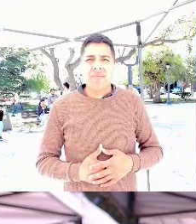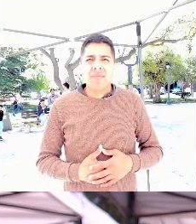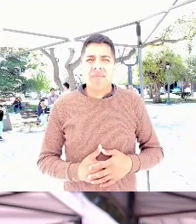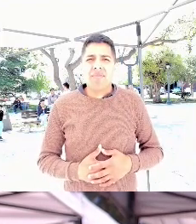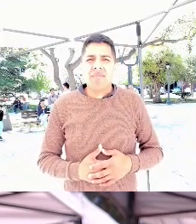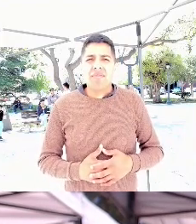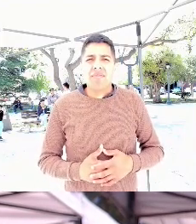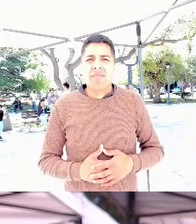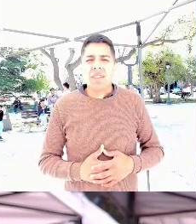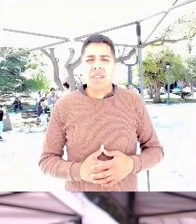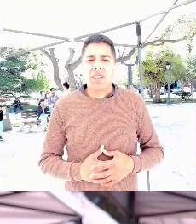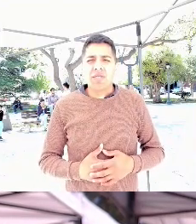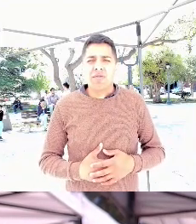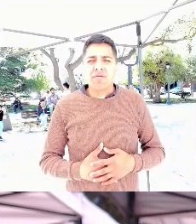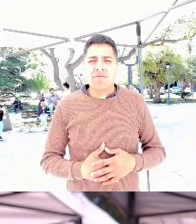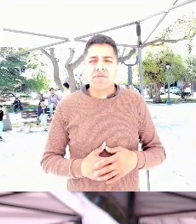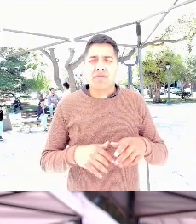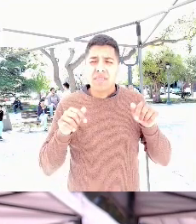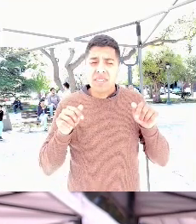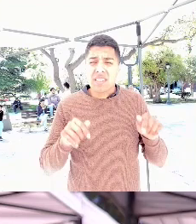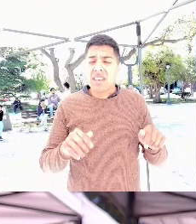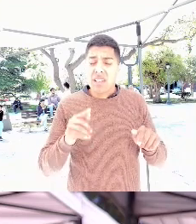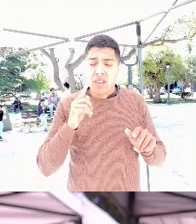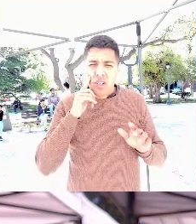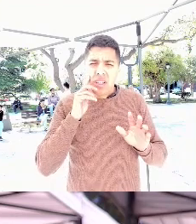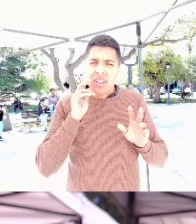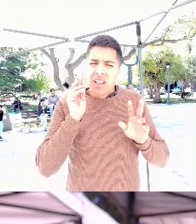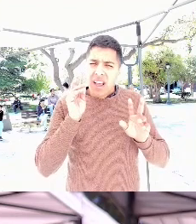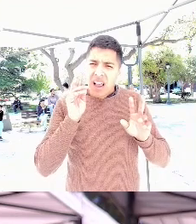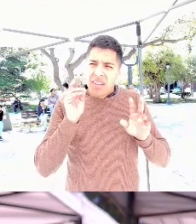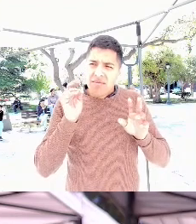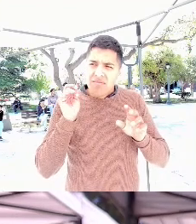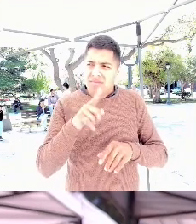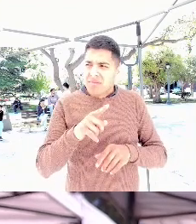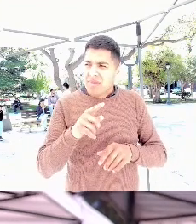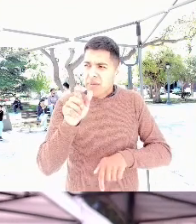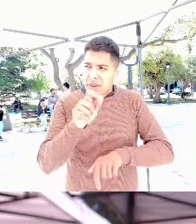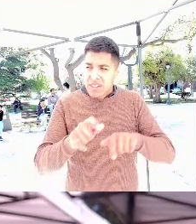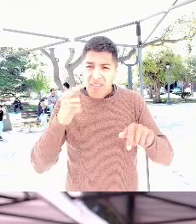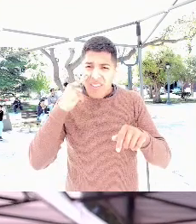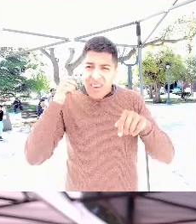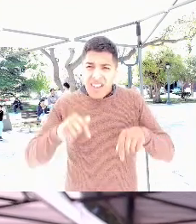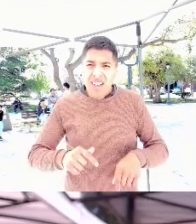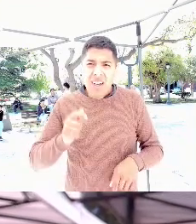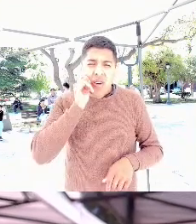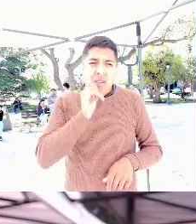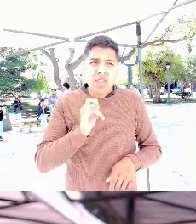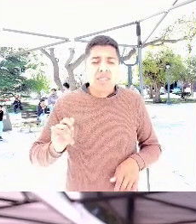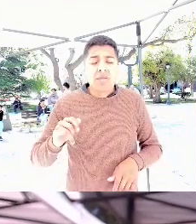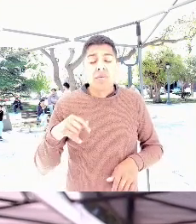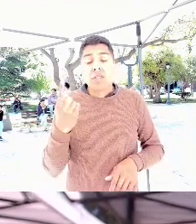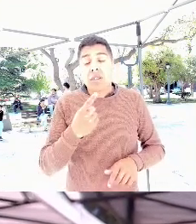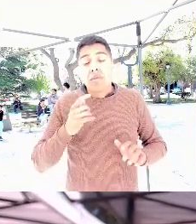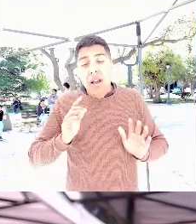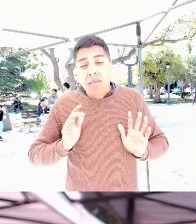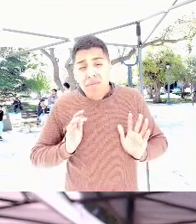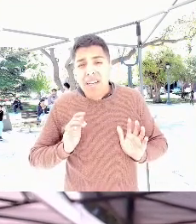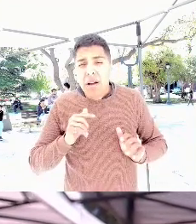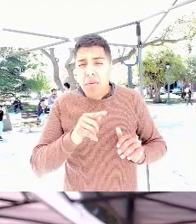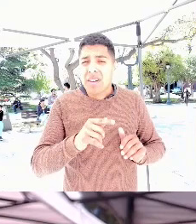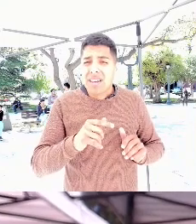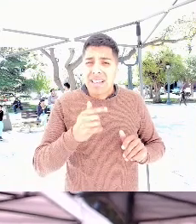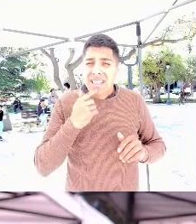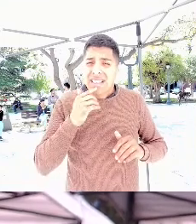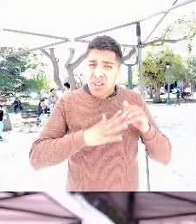resaltar esas obras que me parece que para los vecinos de Godoy Cruz, que todavía viven en asentamientos, era muy esperado, y bueno, vamos a esperar